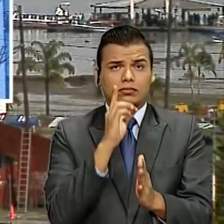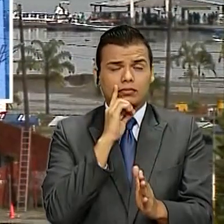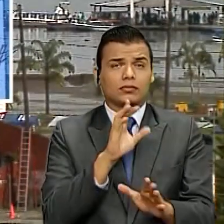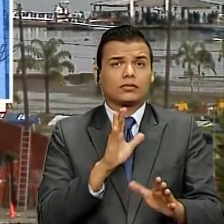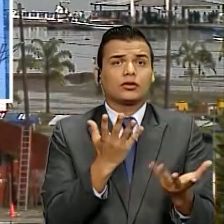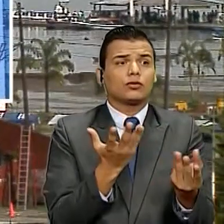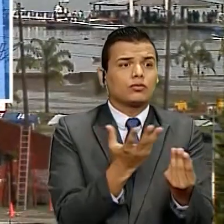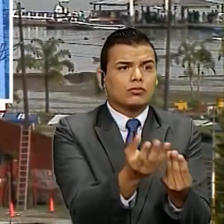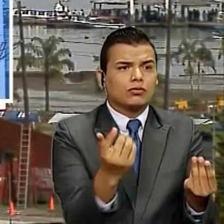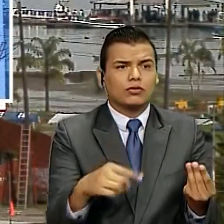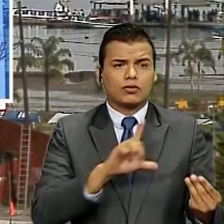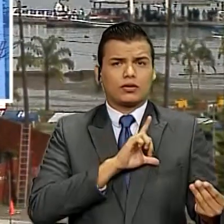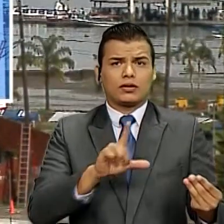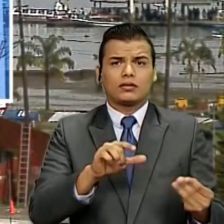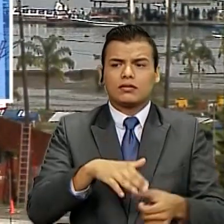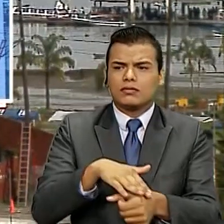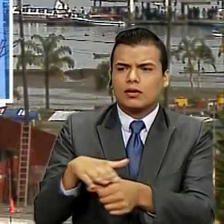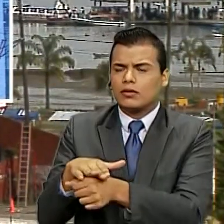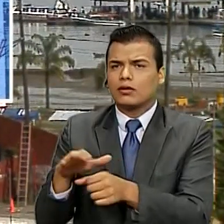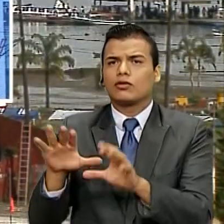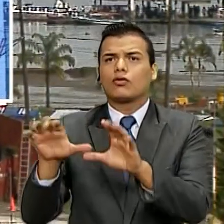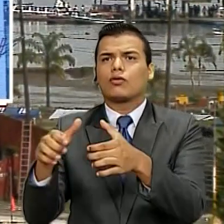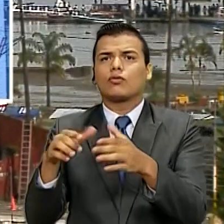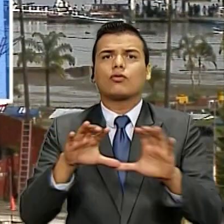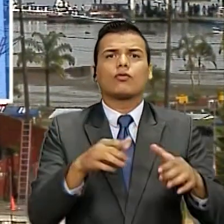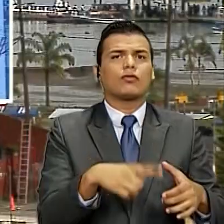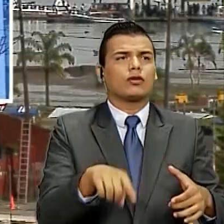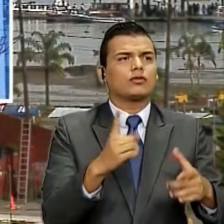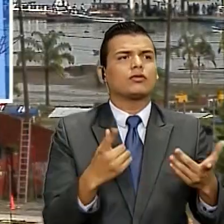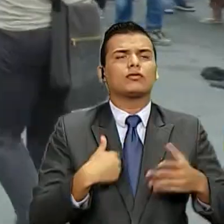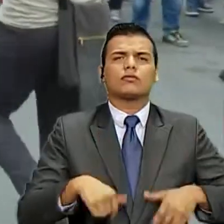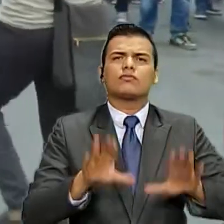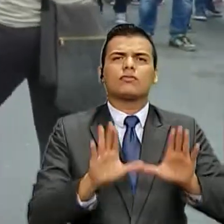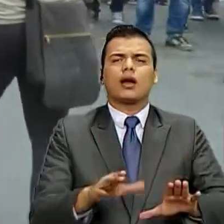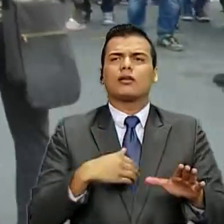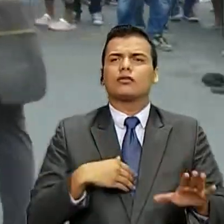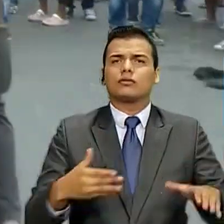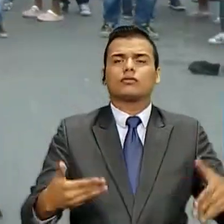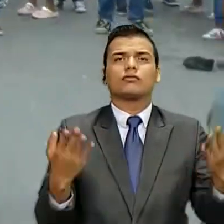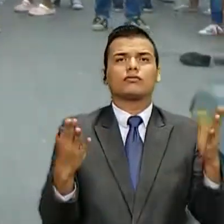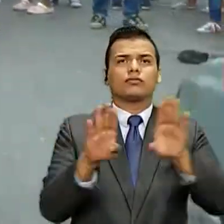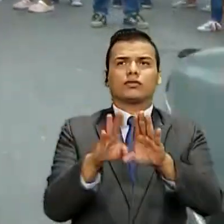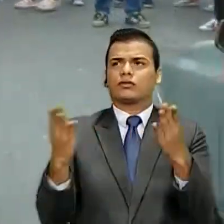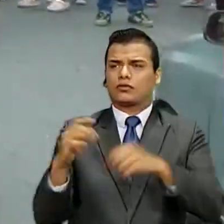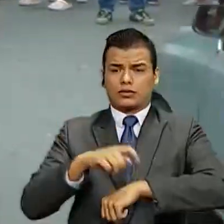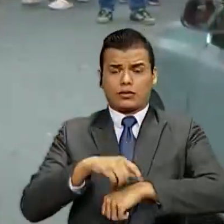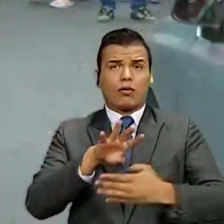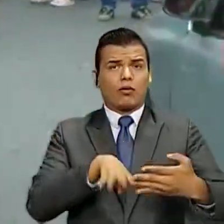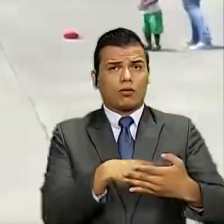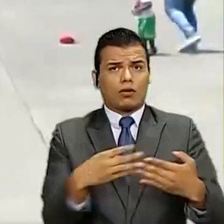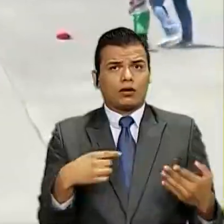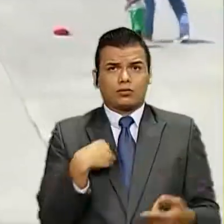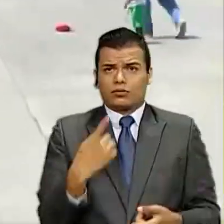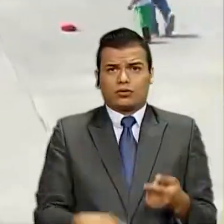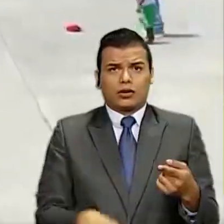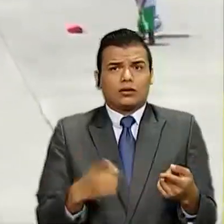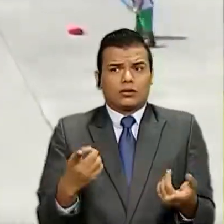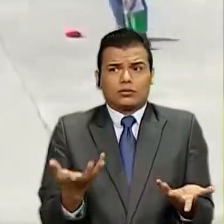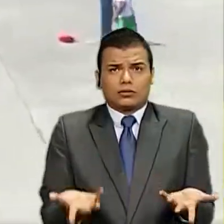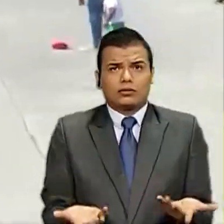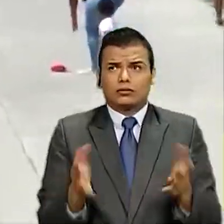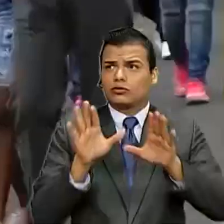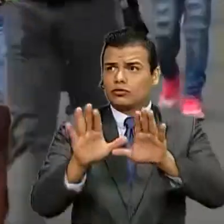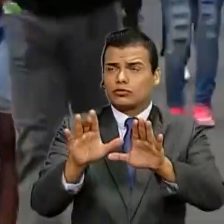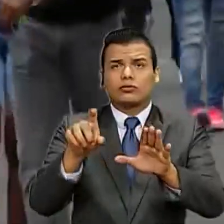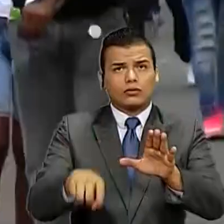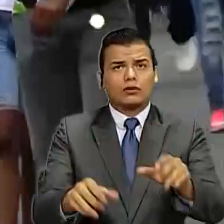que grupos y líderes de diferentes barrios están armando bloqueos de manera inconsulta, en horarios en los que supuestamente se puede circular, en